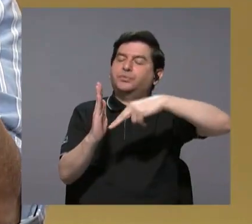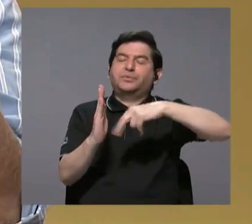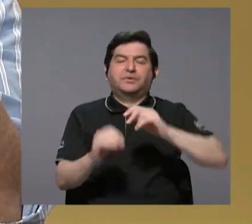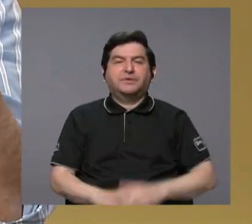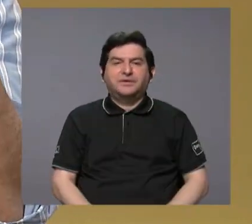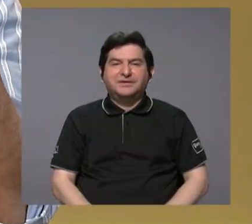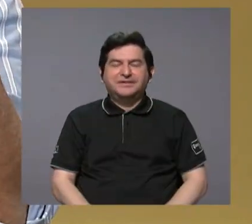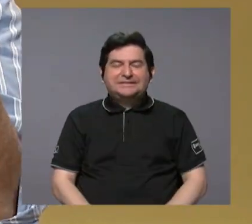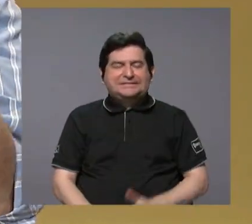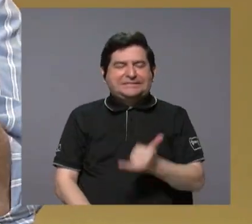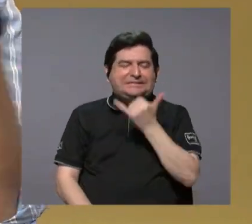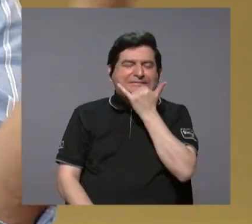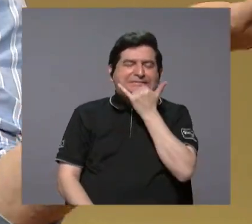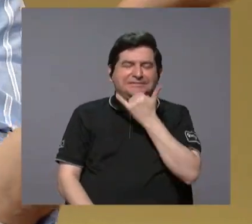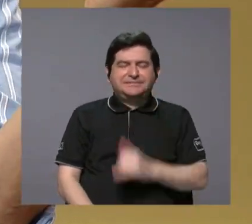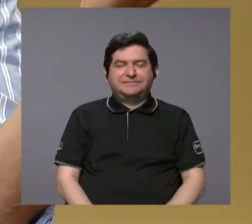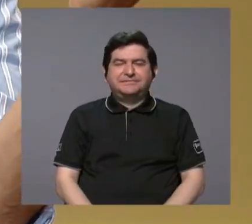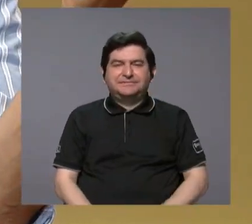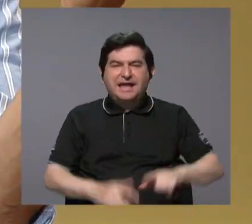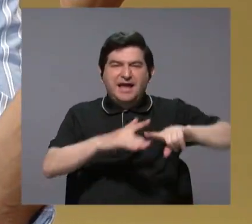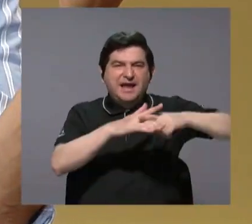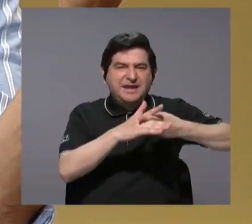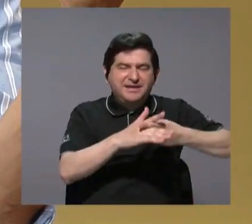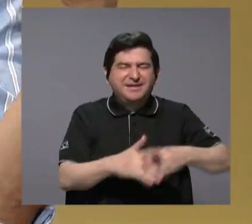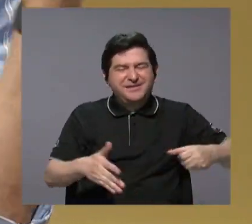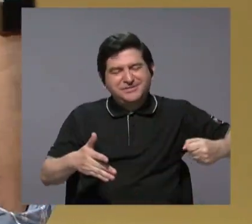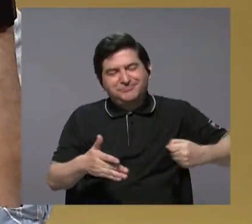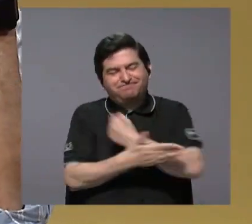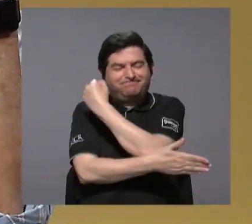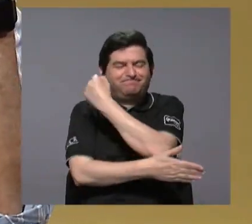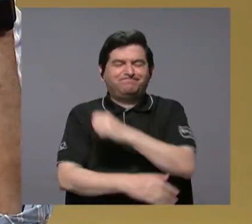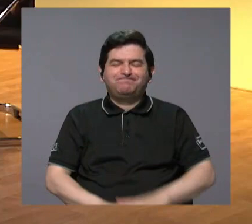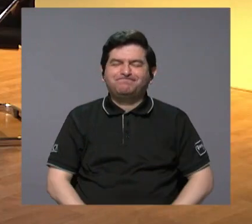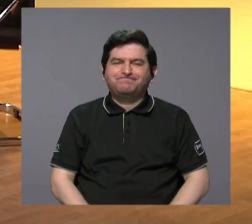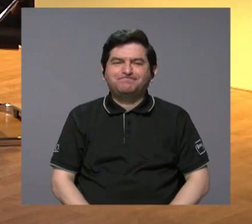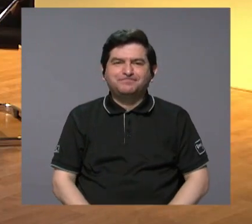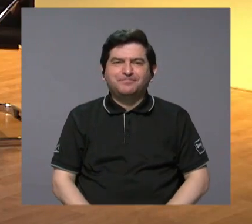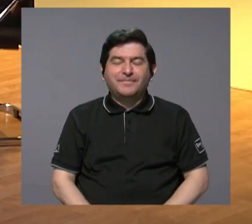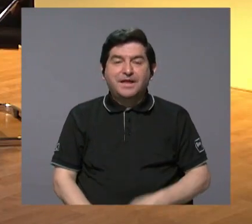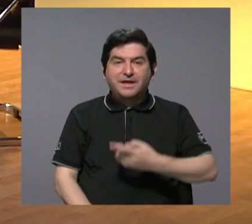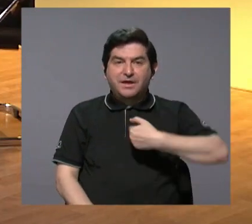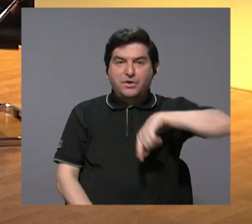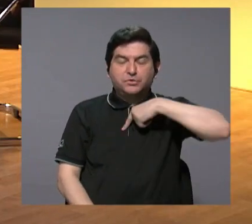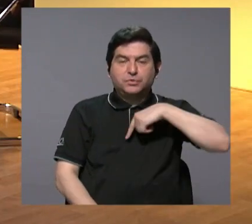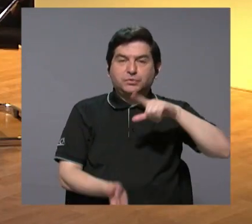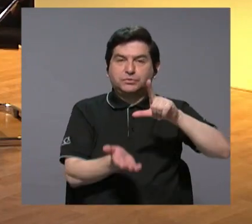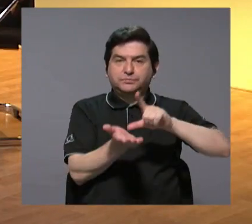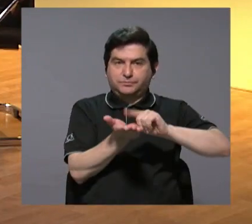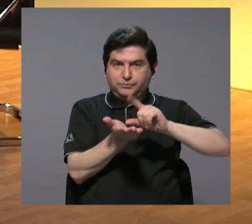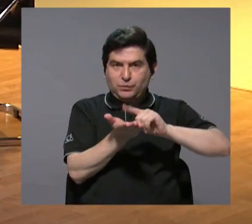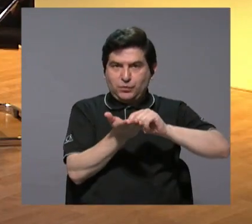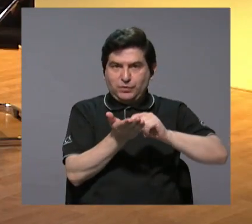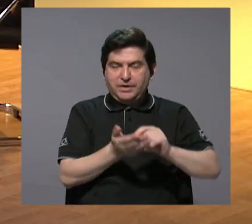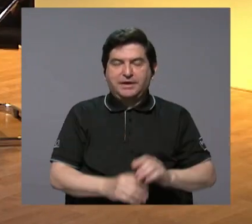Desgraciadamente cometimos errores desde el puro principio, en donde publicamos